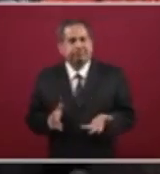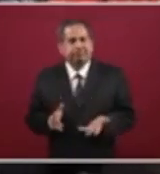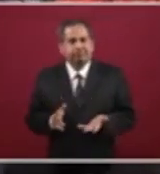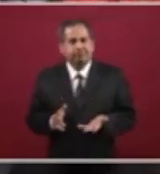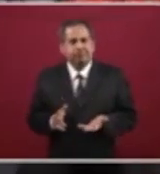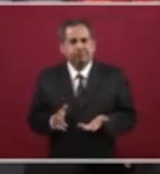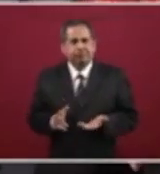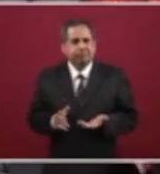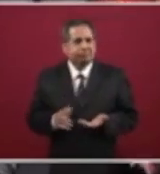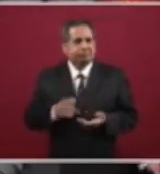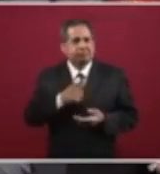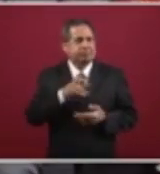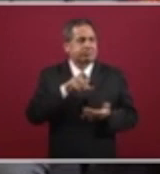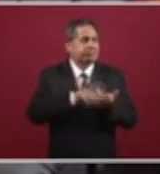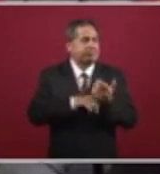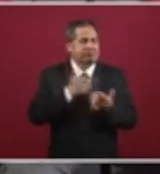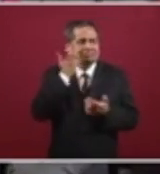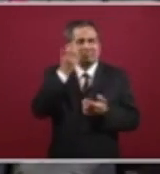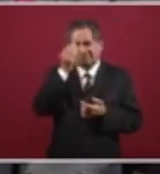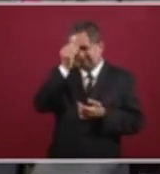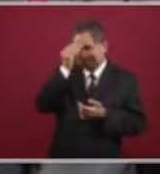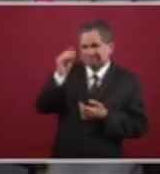insatisfacción, de farsa.